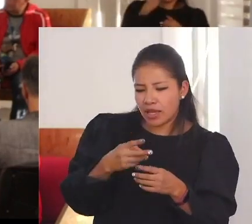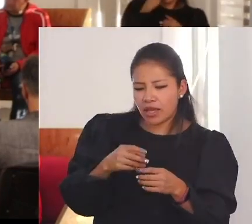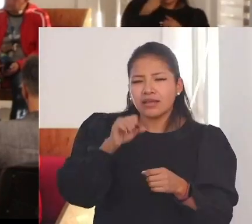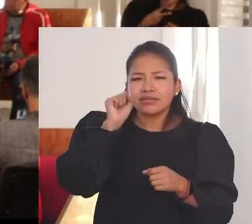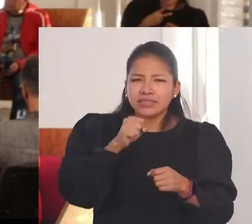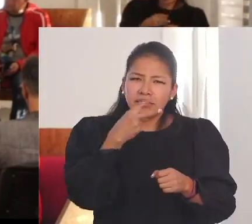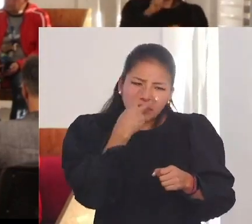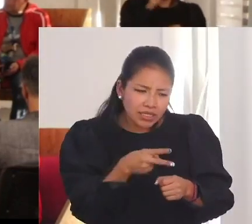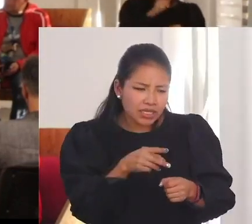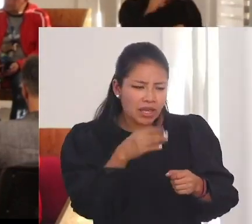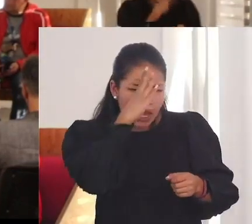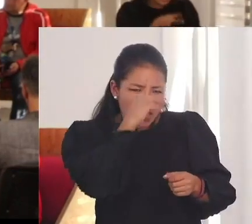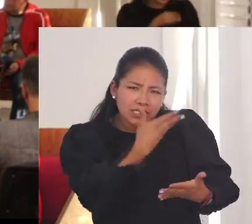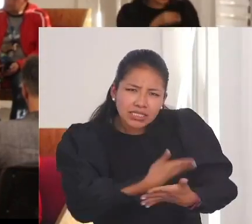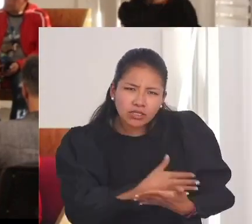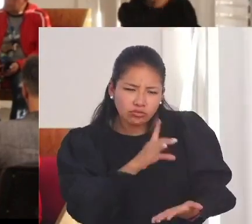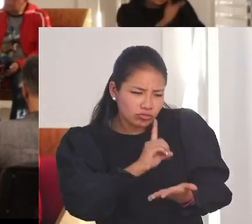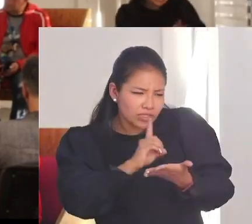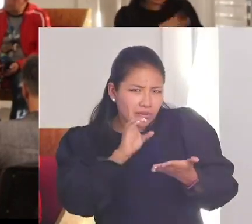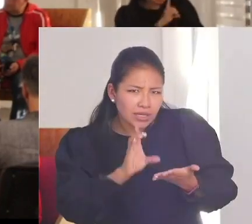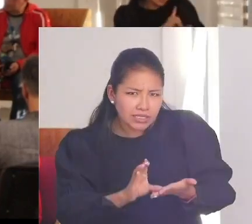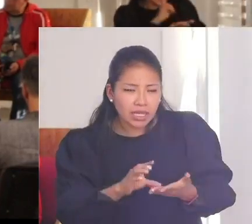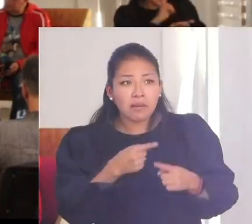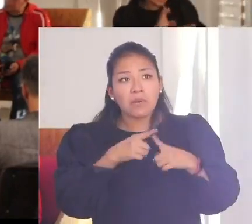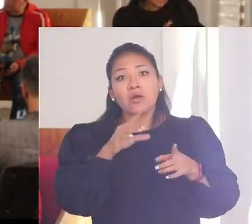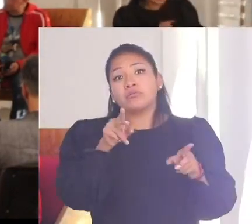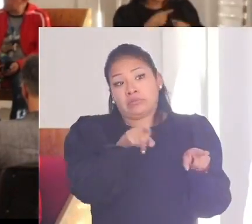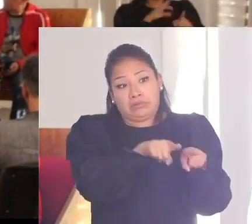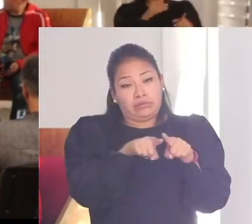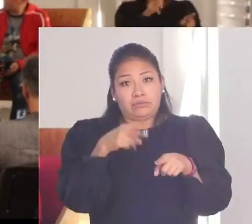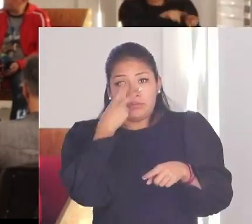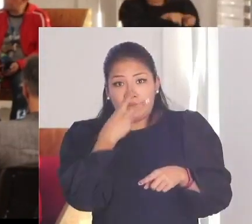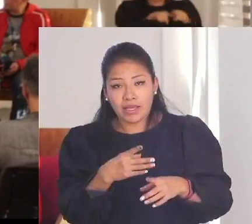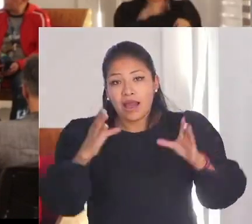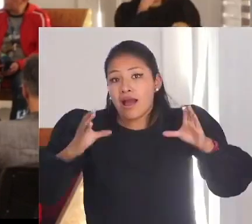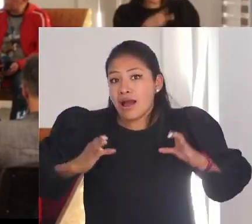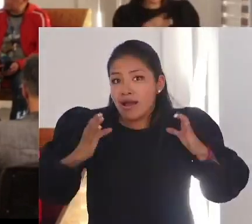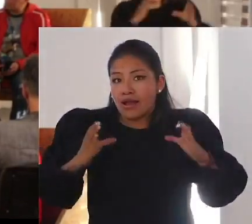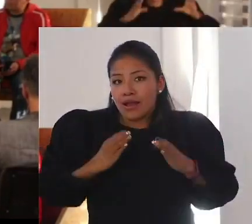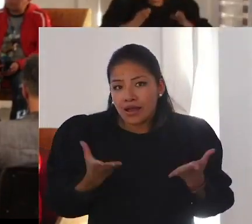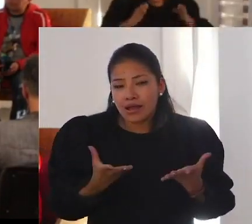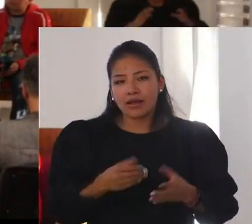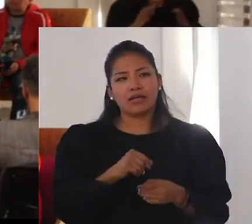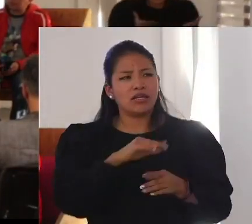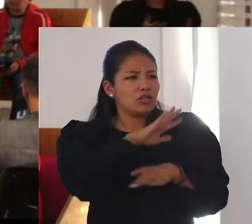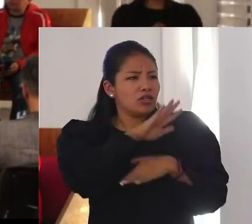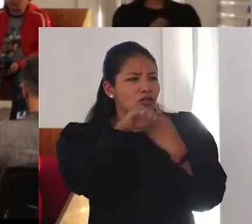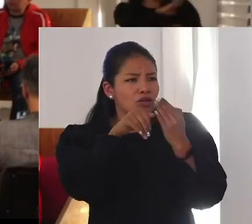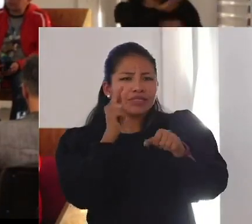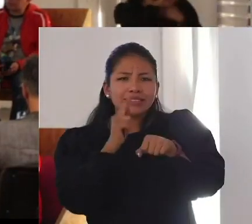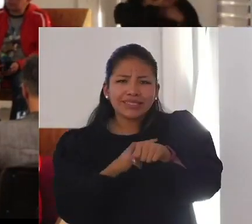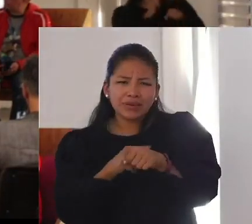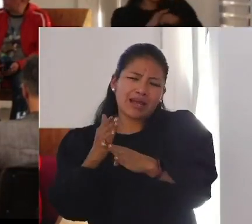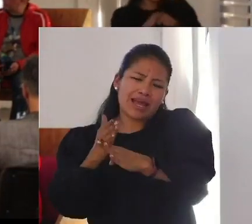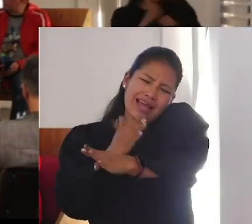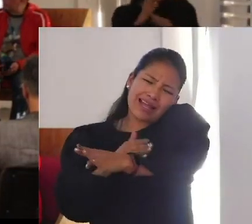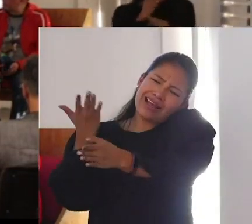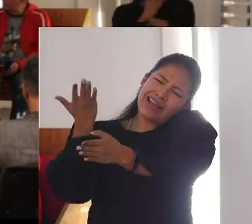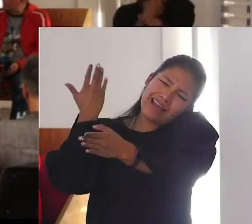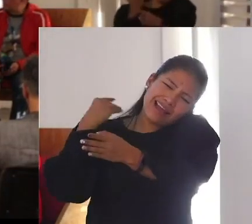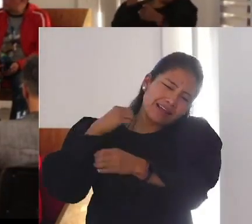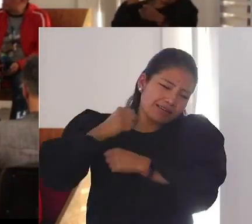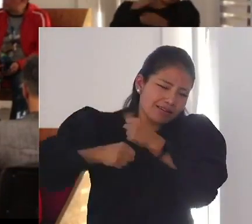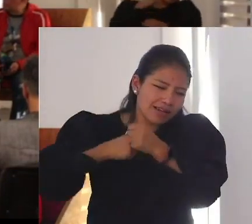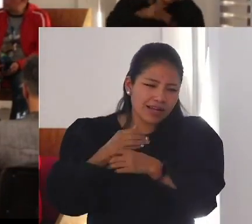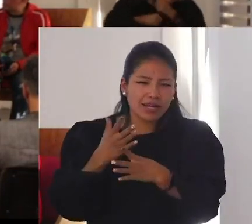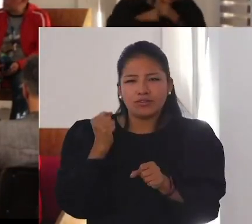discapacidades pero veía sus capacidades potentes también y todo este tiempo ha sido este trabajo de intentar